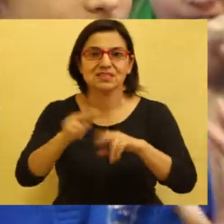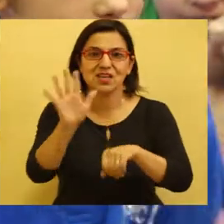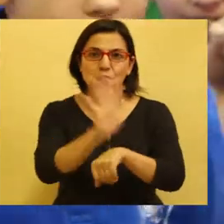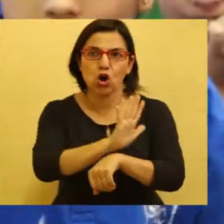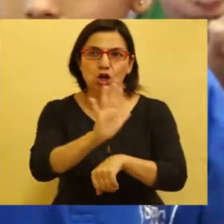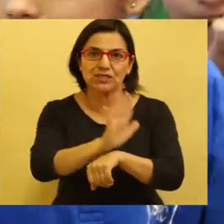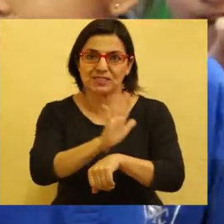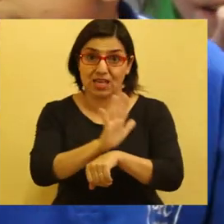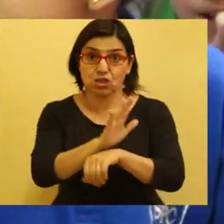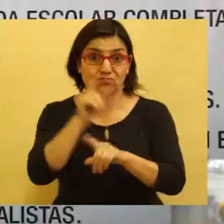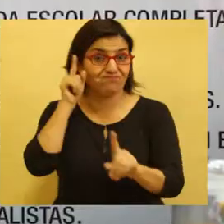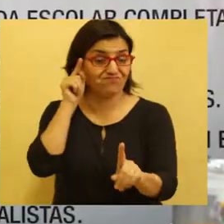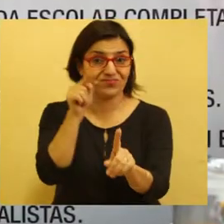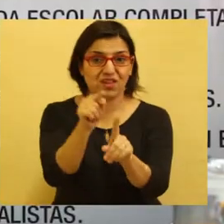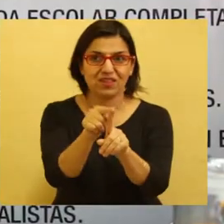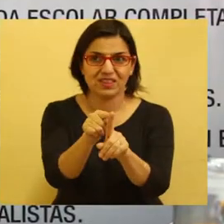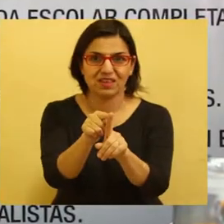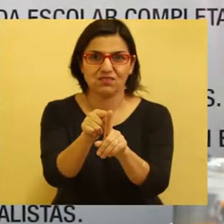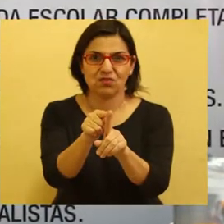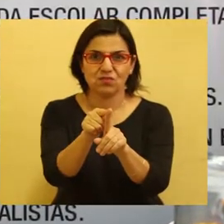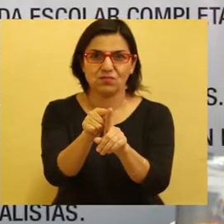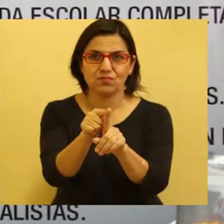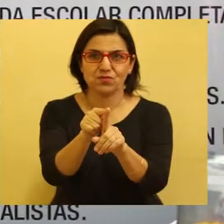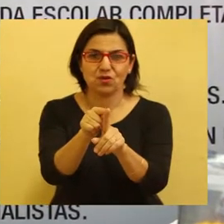Nosotros hemos armado un teatro que está hecho para